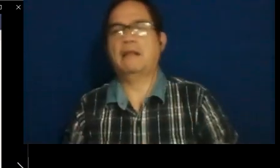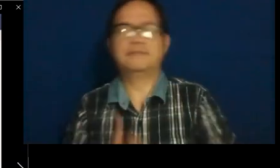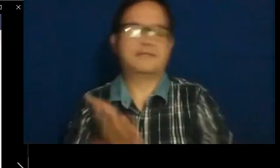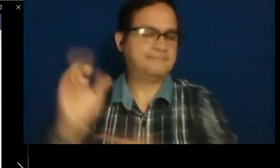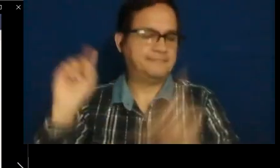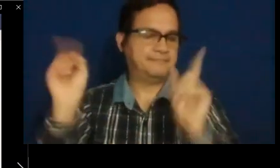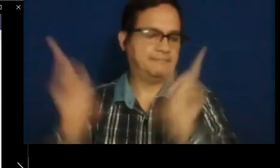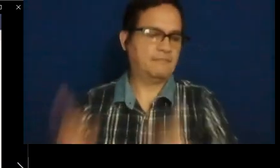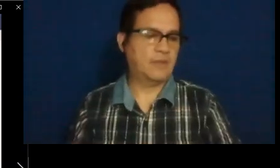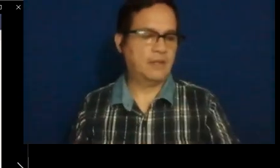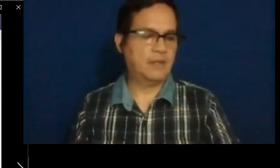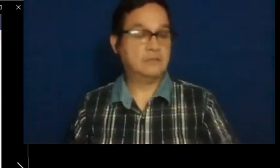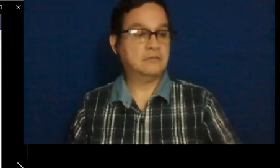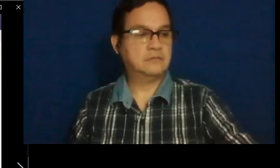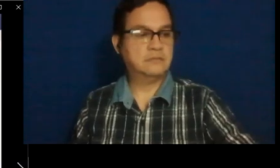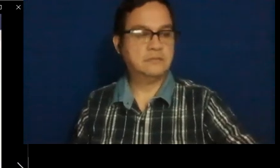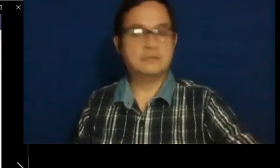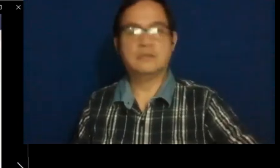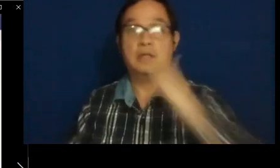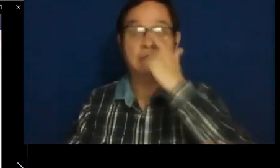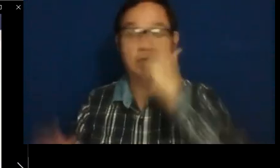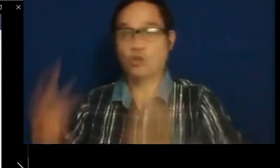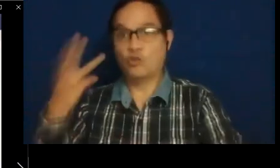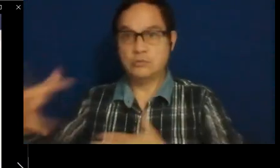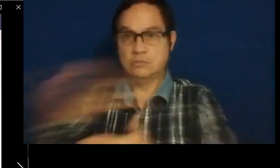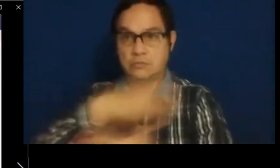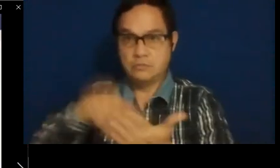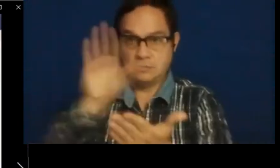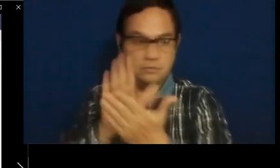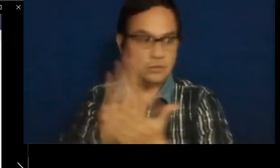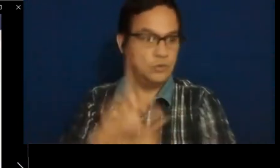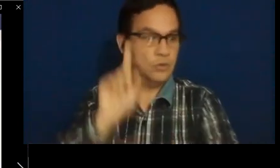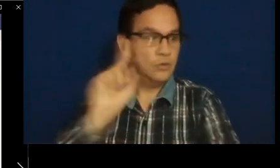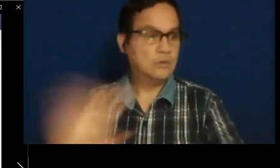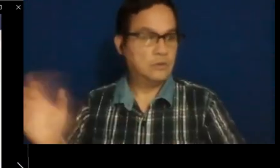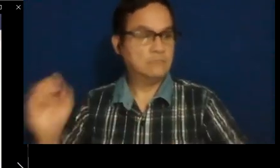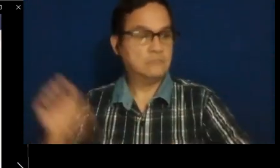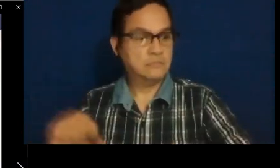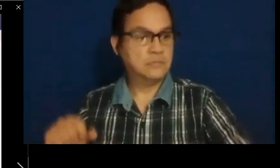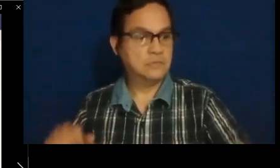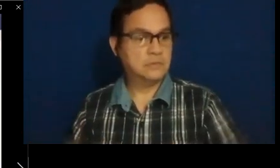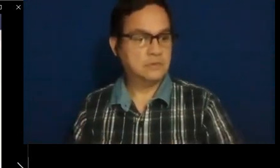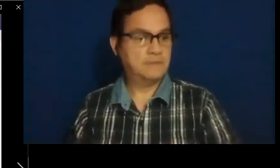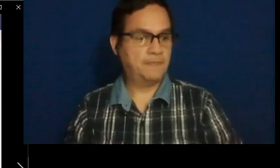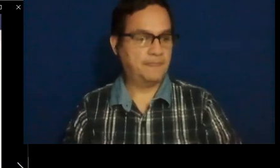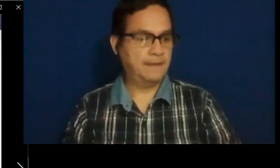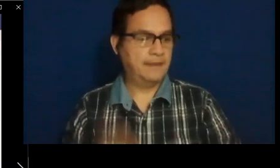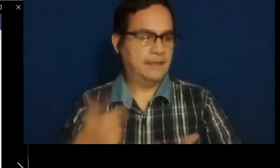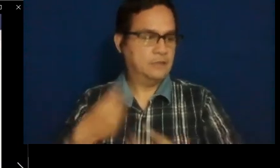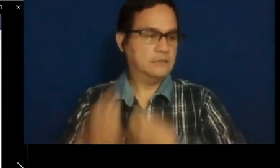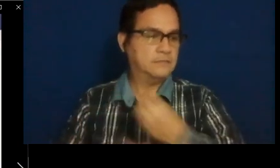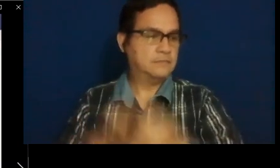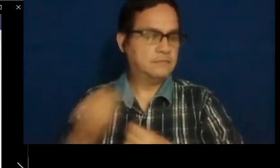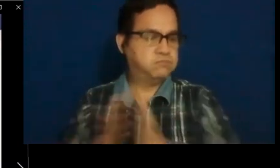es tomar cada uno de los tres y organizarlo en uno general, ¿sí? Sí, exactamente. Entonces, en el informe final lo que vas a colocar, lo que yo voy a esperar es